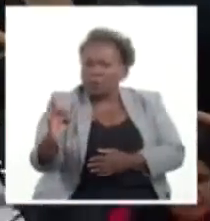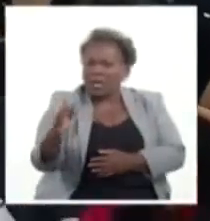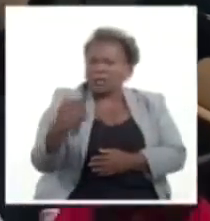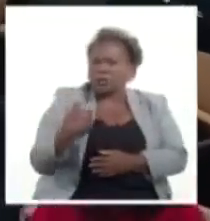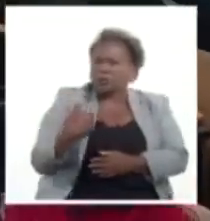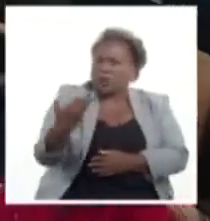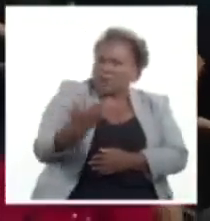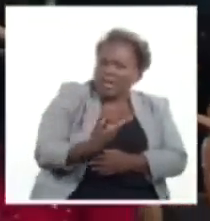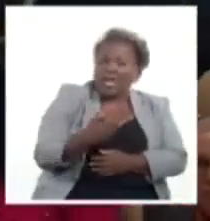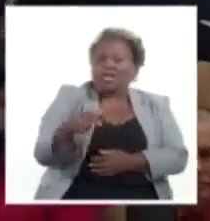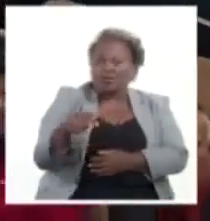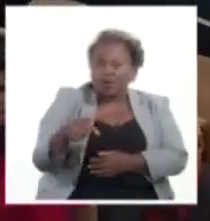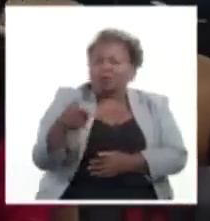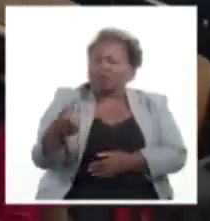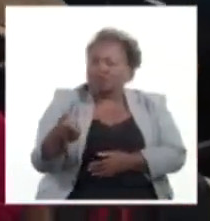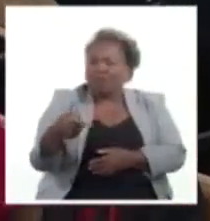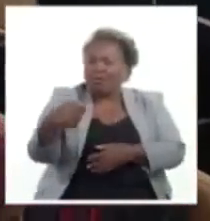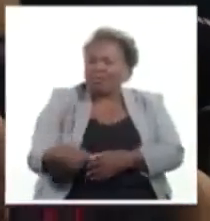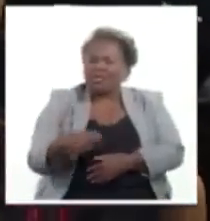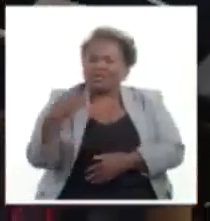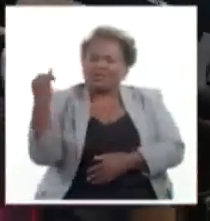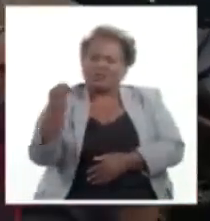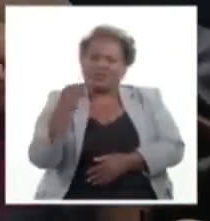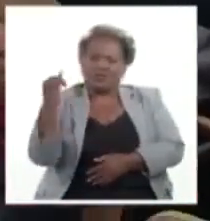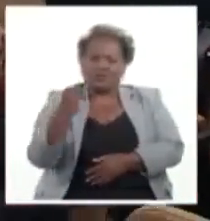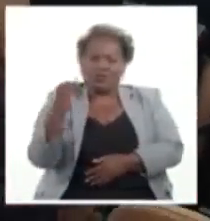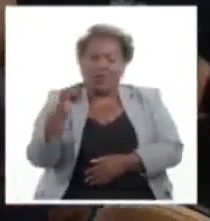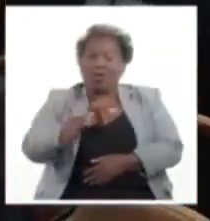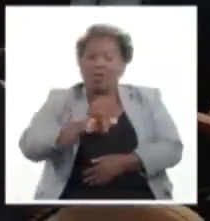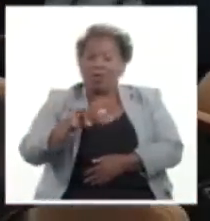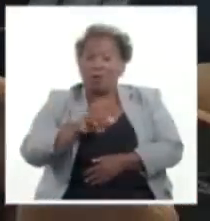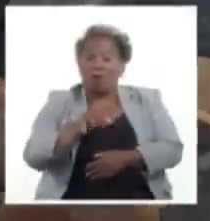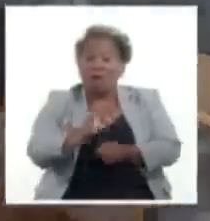apego al derecho internacional y las prerrogativas